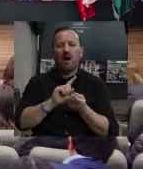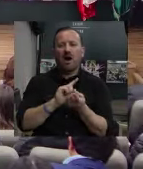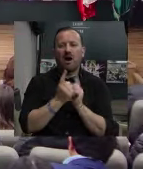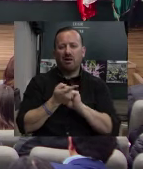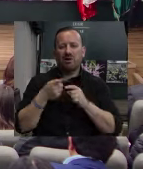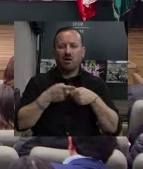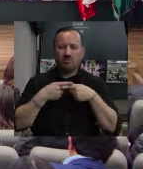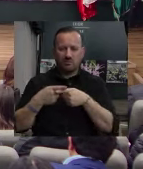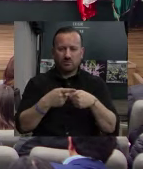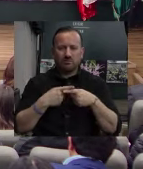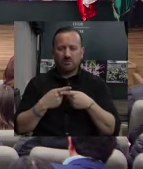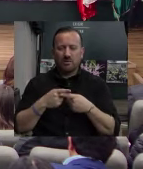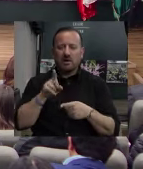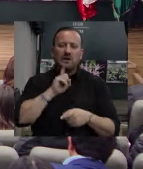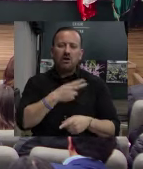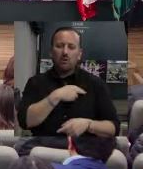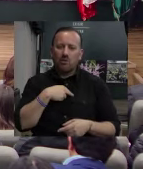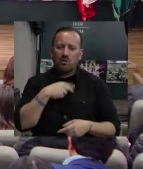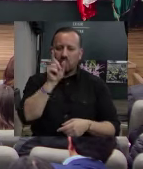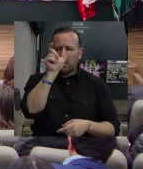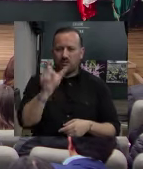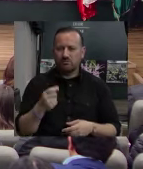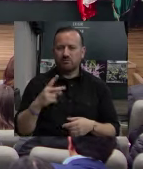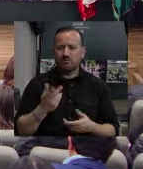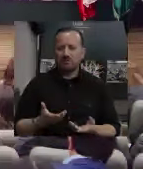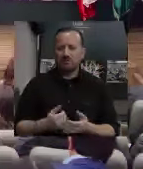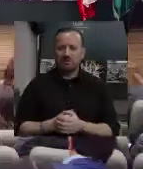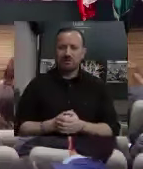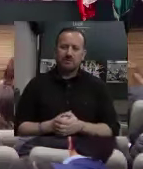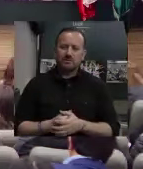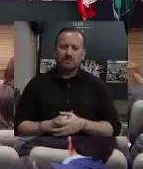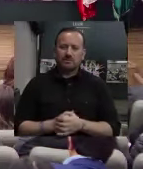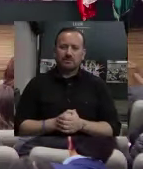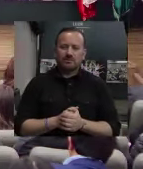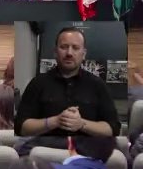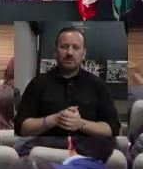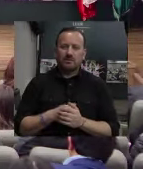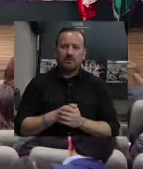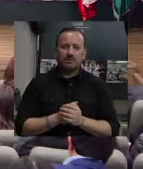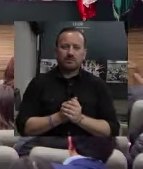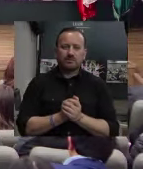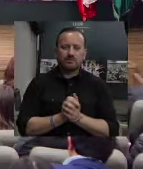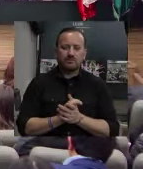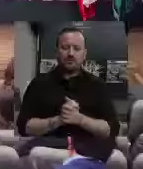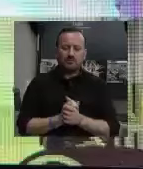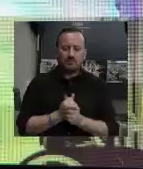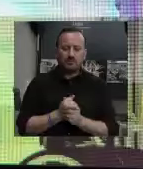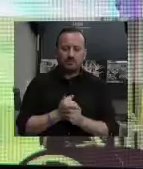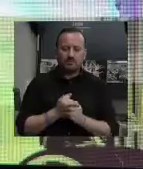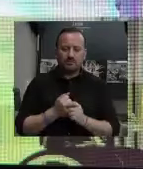sociedad cierto tiene un hombre es una persona sí cuides veritas es vir